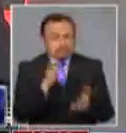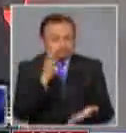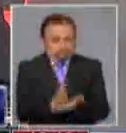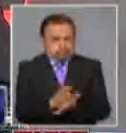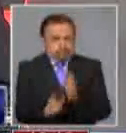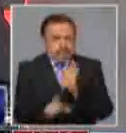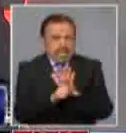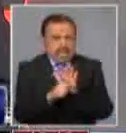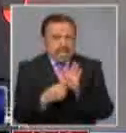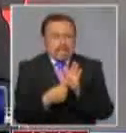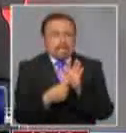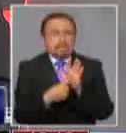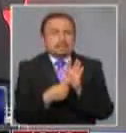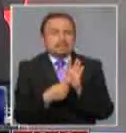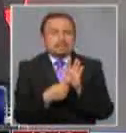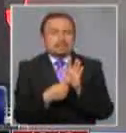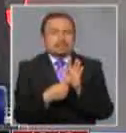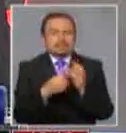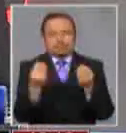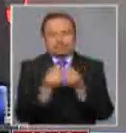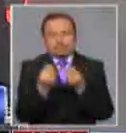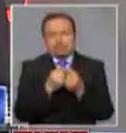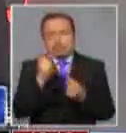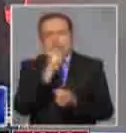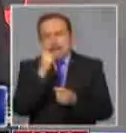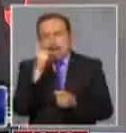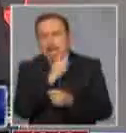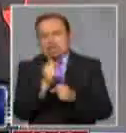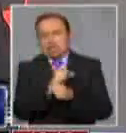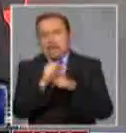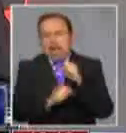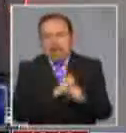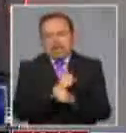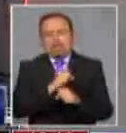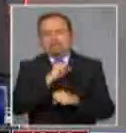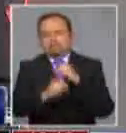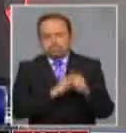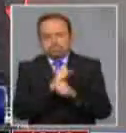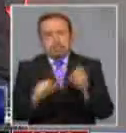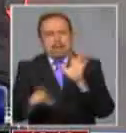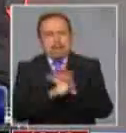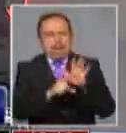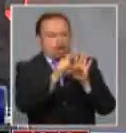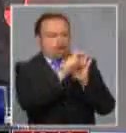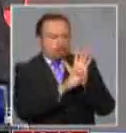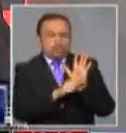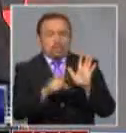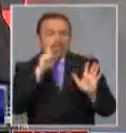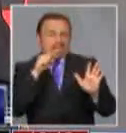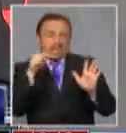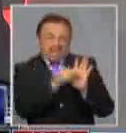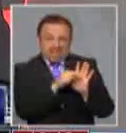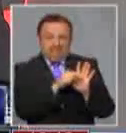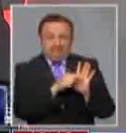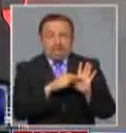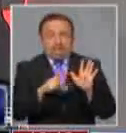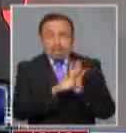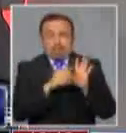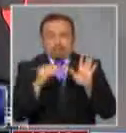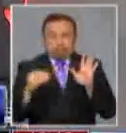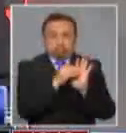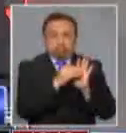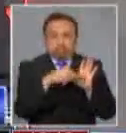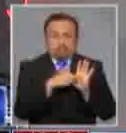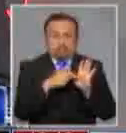de esta ley han criticado por años esa ley y la Constitución que tiene esa ley inmersa